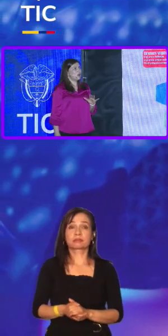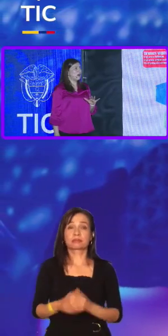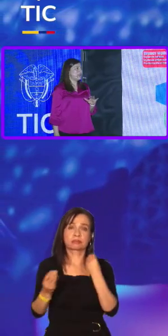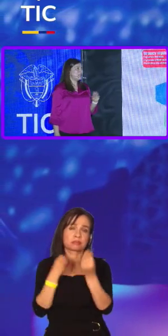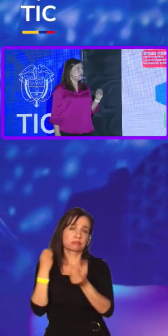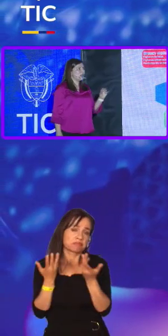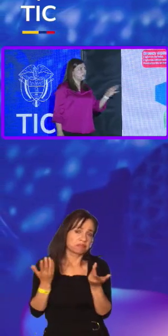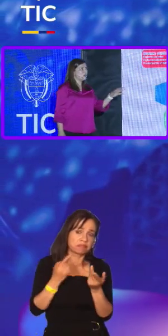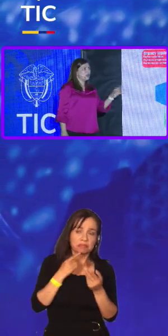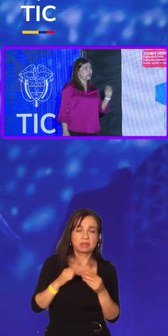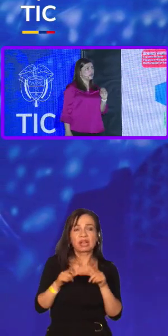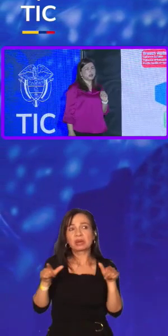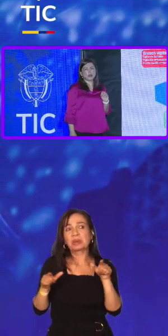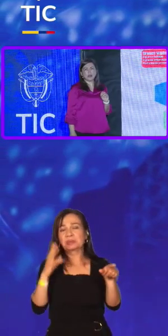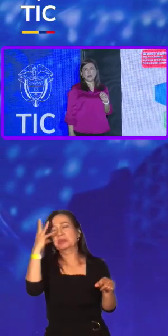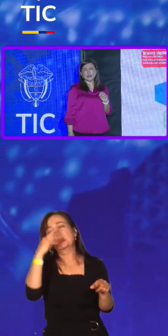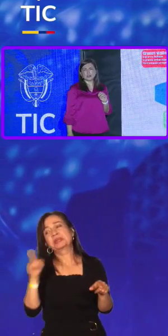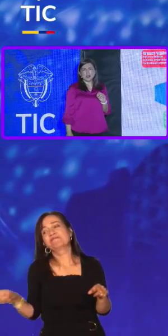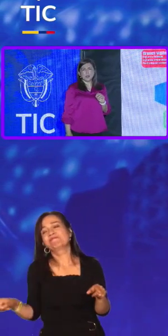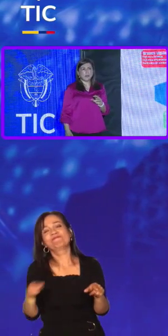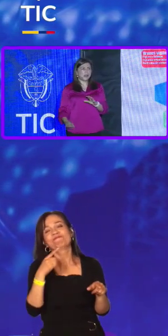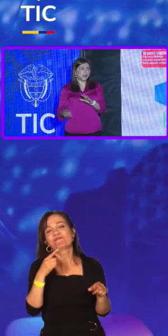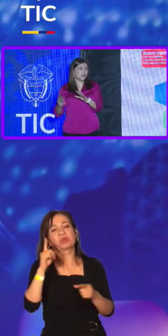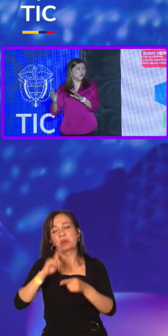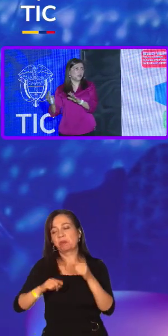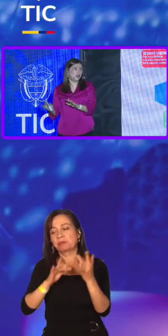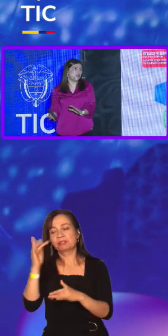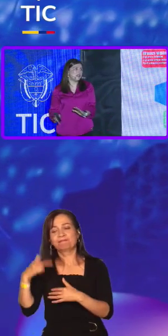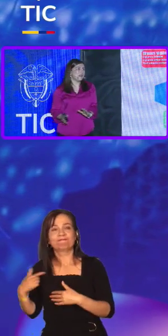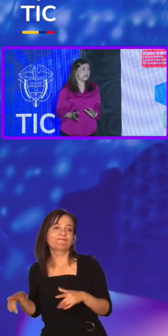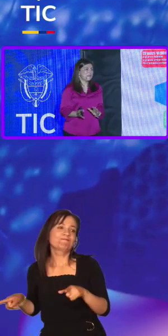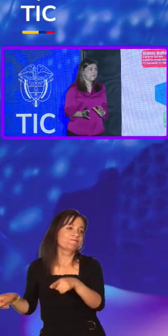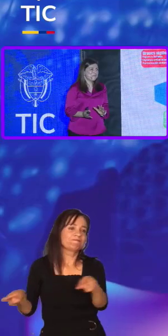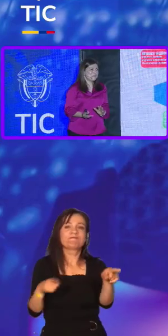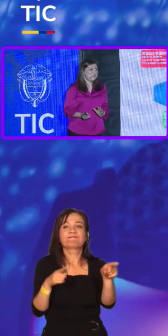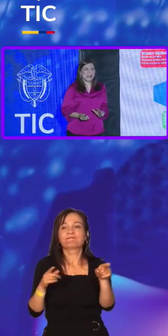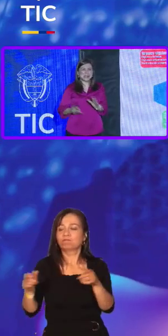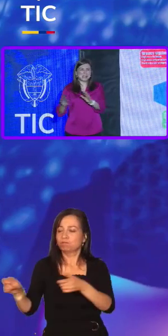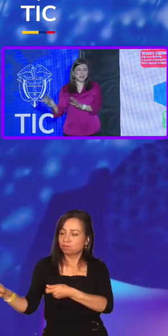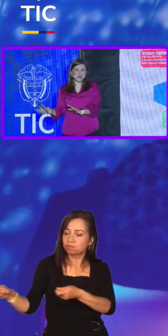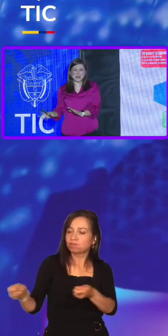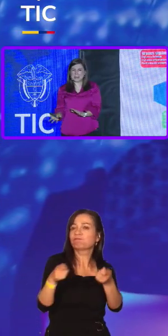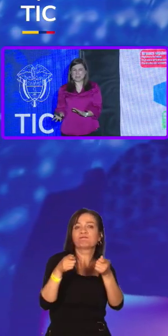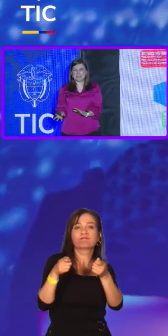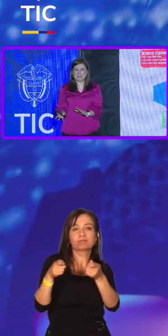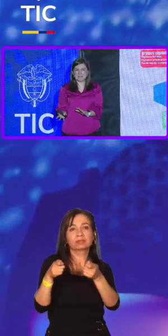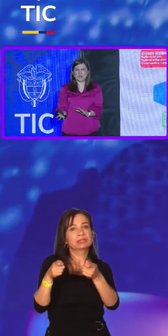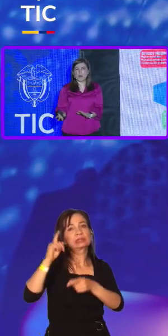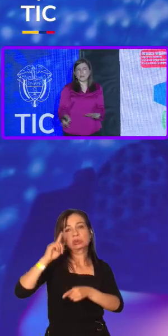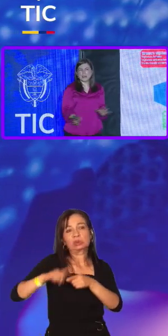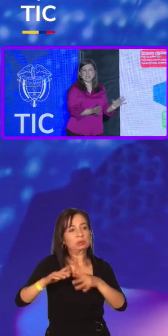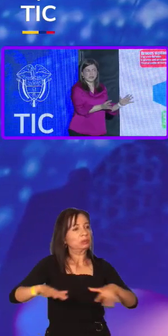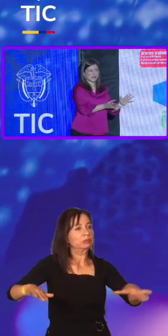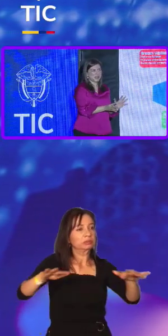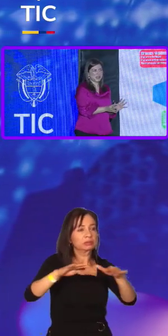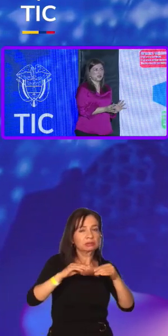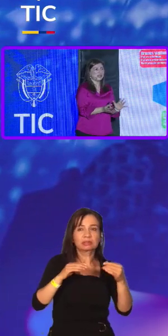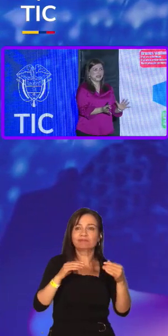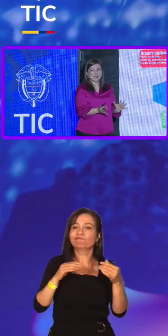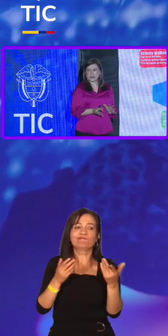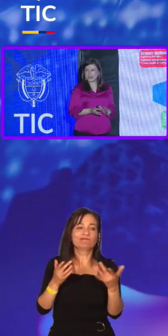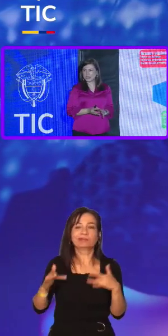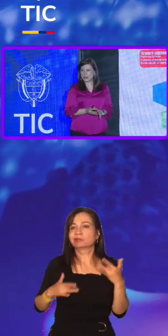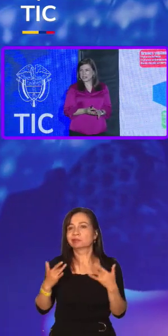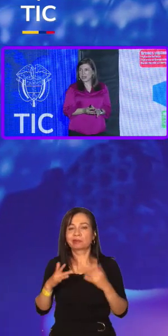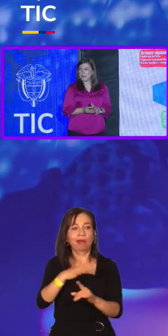podrían decir, no, a ese lugar es muy bonito, pero no vamos, porque no podemos llevar a esta persona, no va a poder